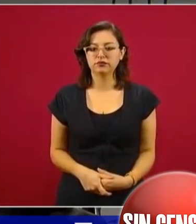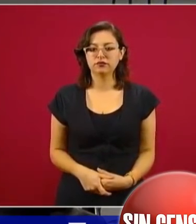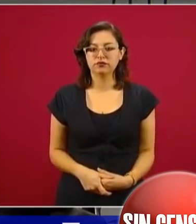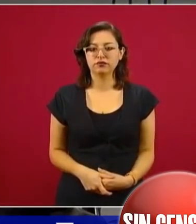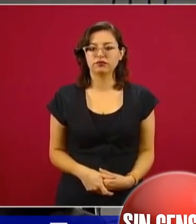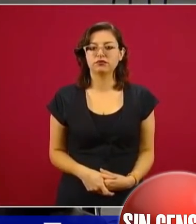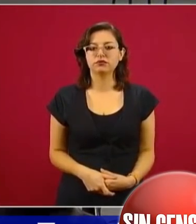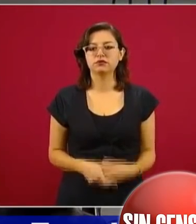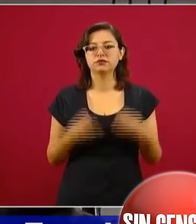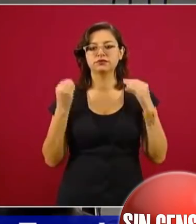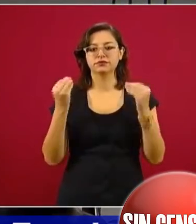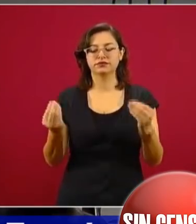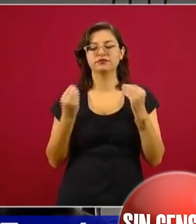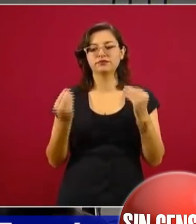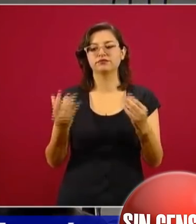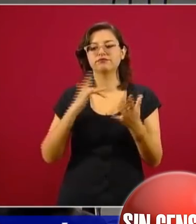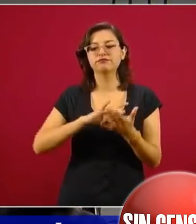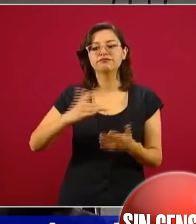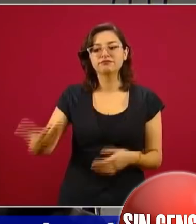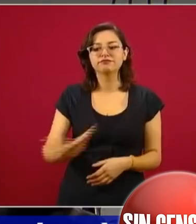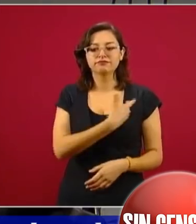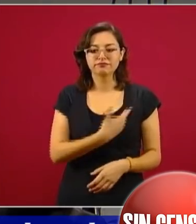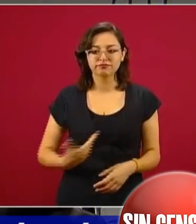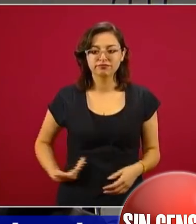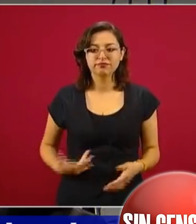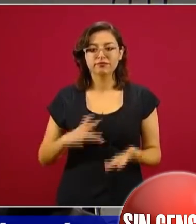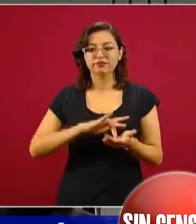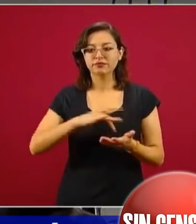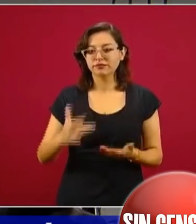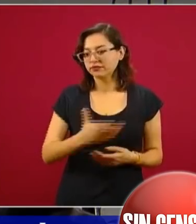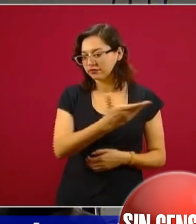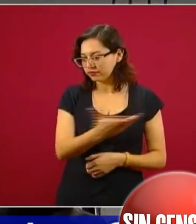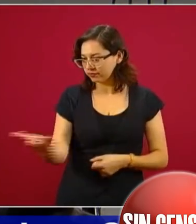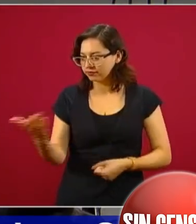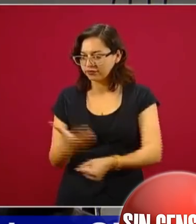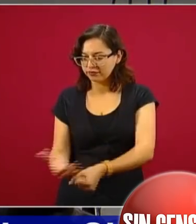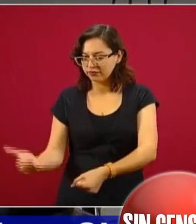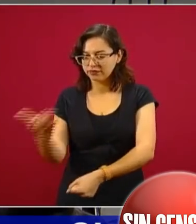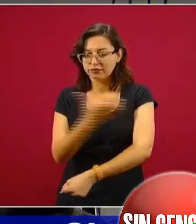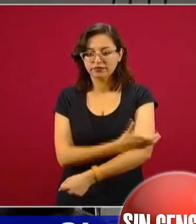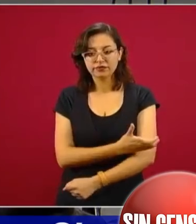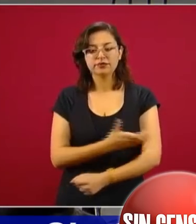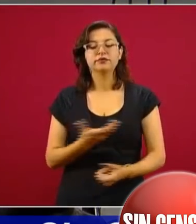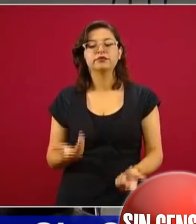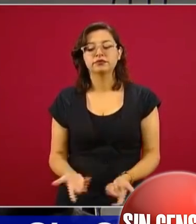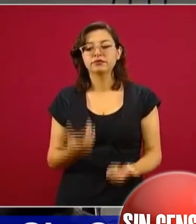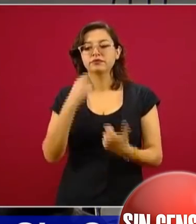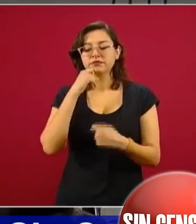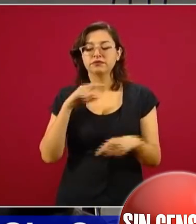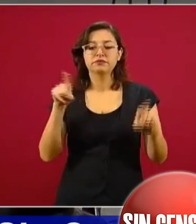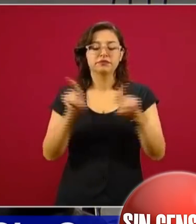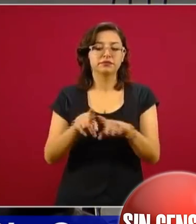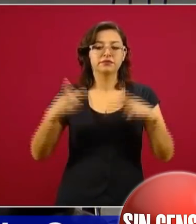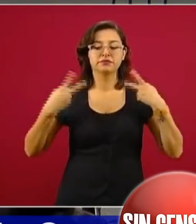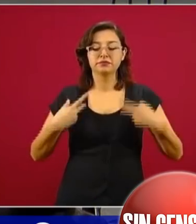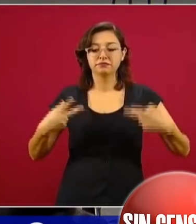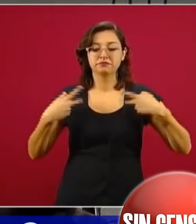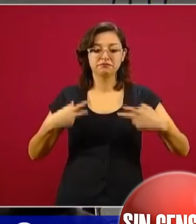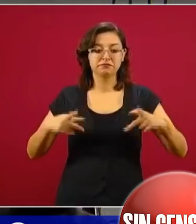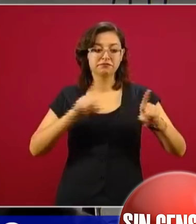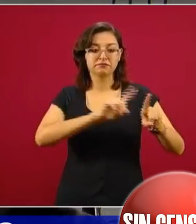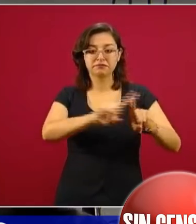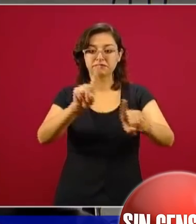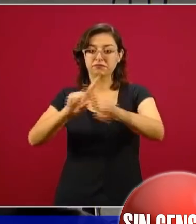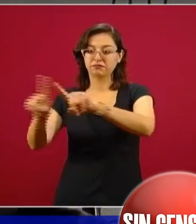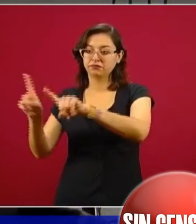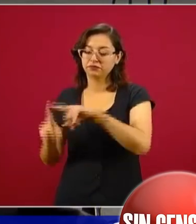Muchas gracias, señor presidente. Muchas gracias, colegas, compañeros y a todas las personas que nos están viendo a través justamente